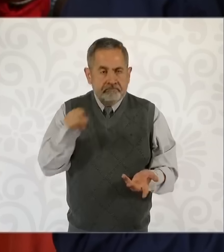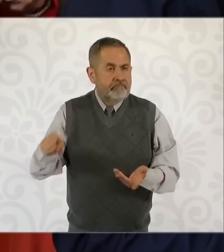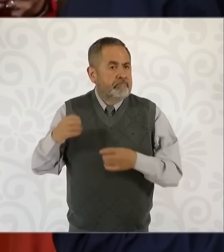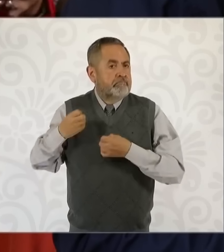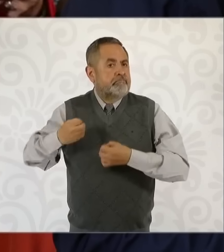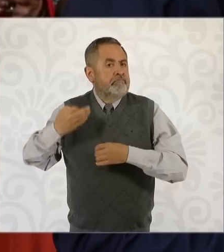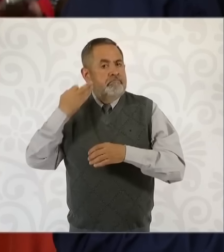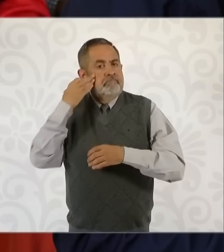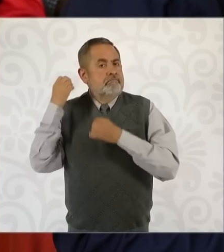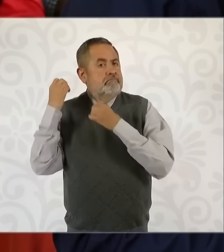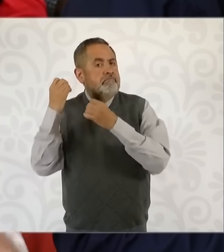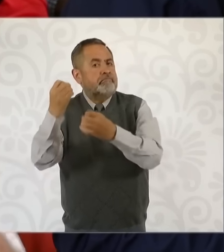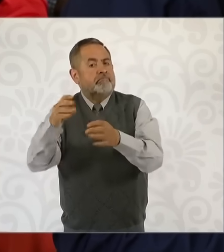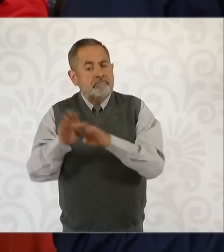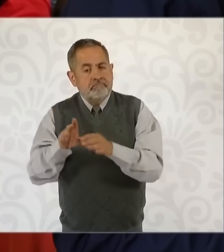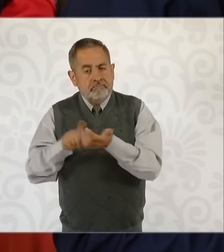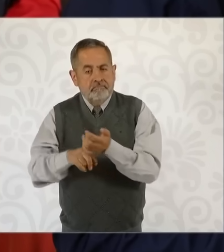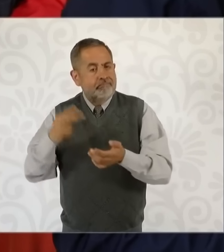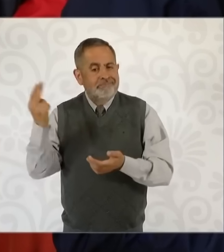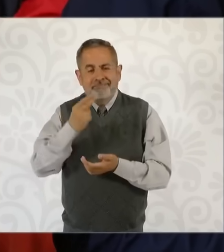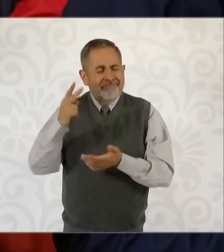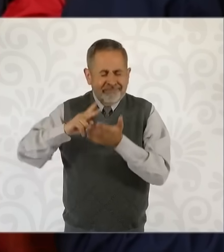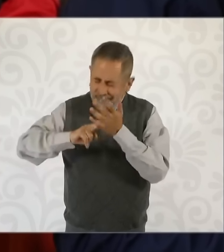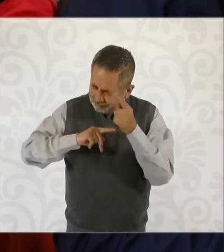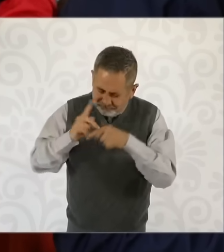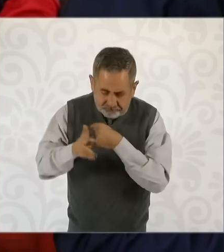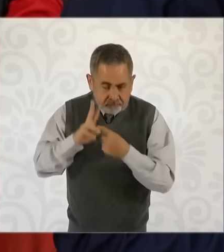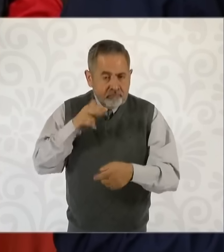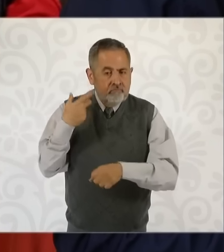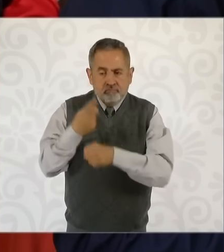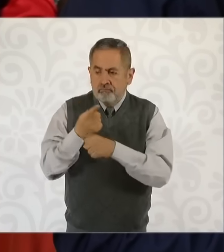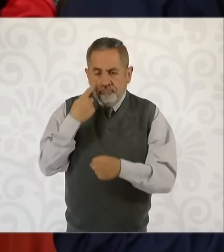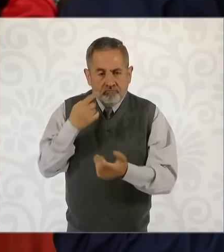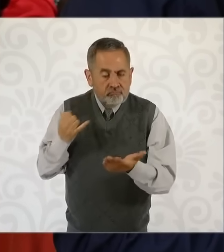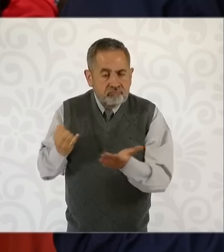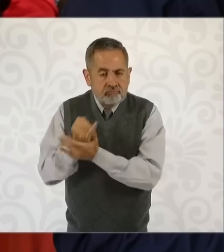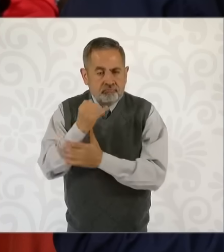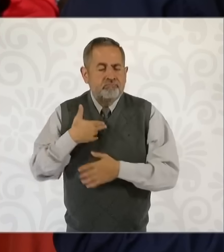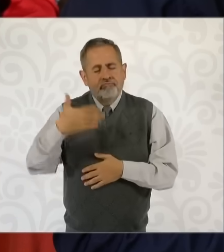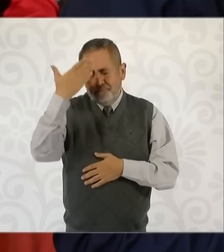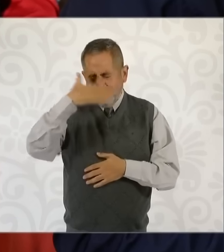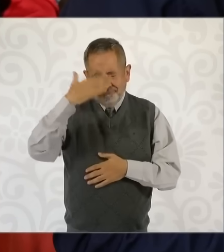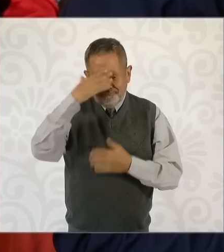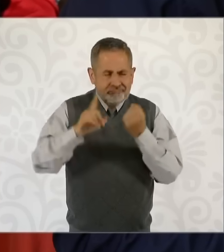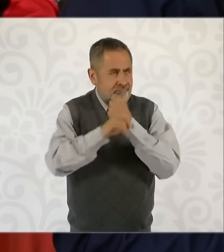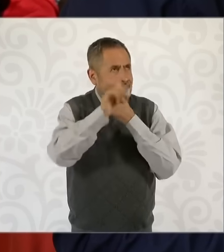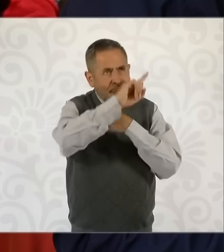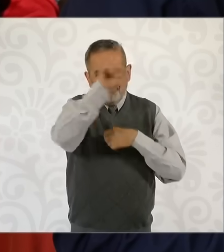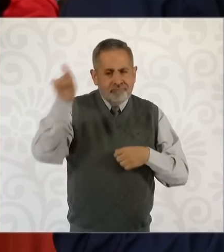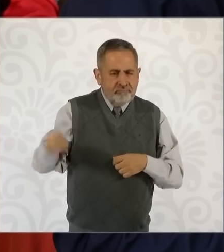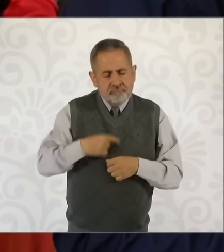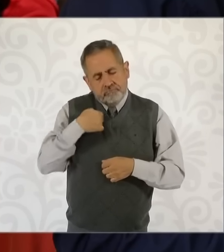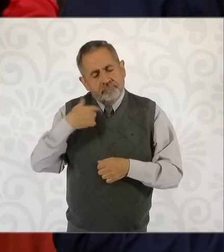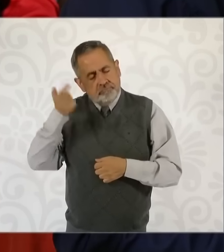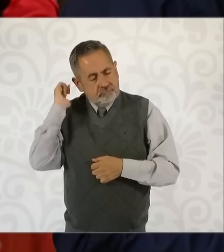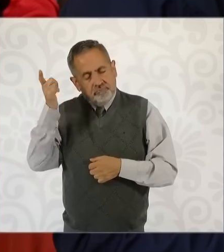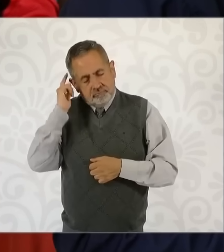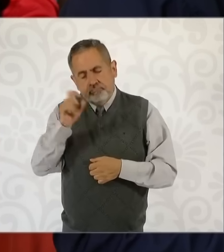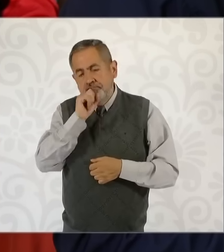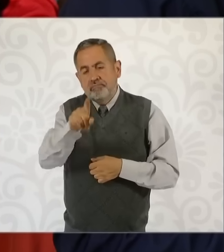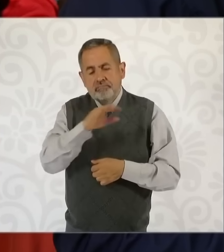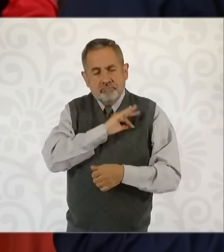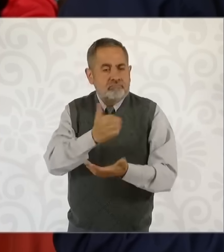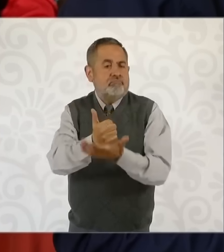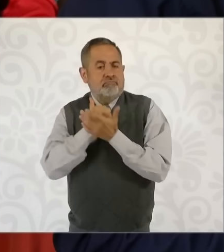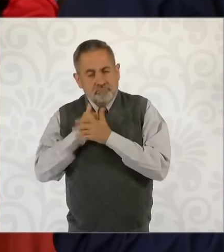tiempo y se requiere nada más voluntad y decisión ya. Sabemos que hay muchos problemas, pero que ojalá también nos